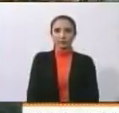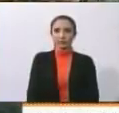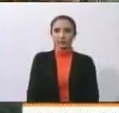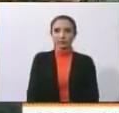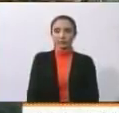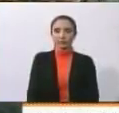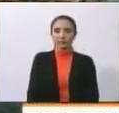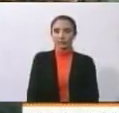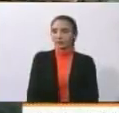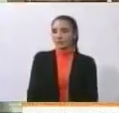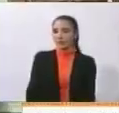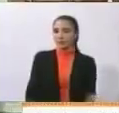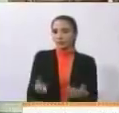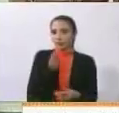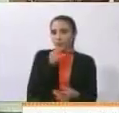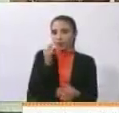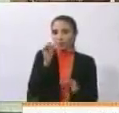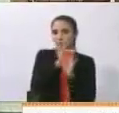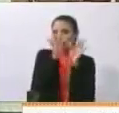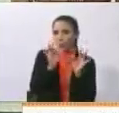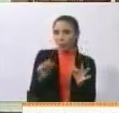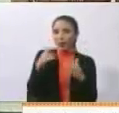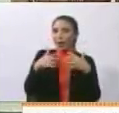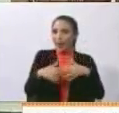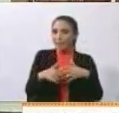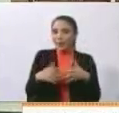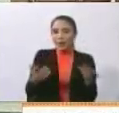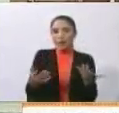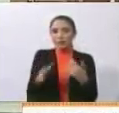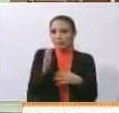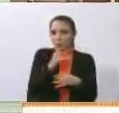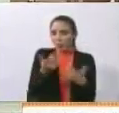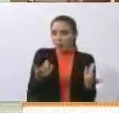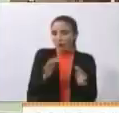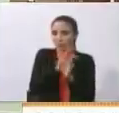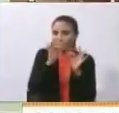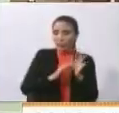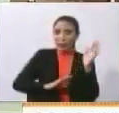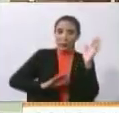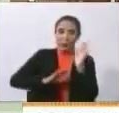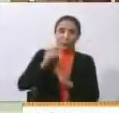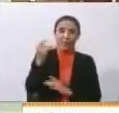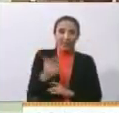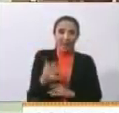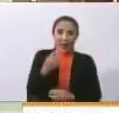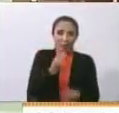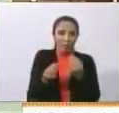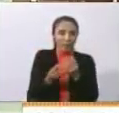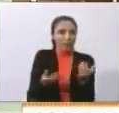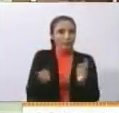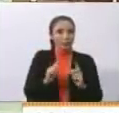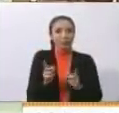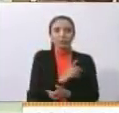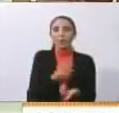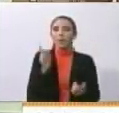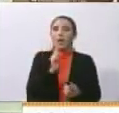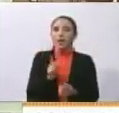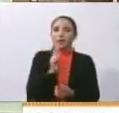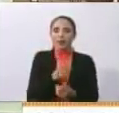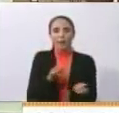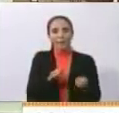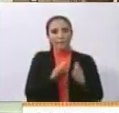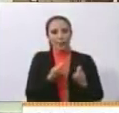No hay excusa, señores, de la pequeña y mediana industria, comercio, para aumentar, porque que tiene que aumentar a los trabajadores. Eso lo va a pagar,